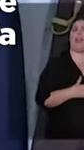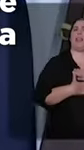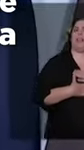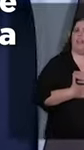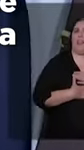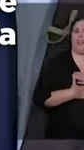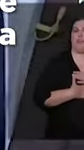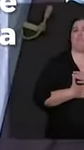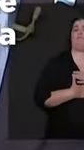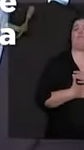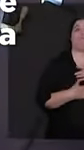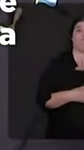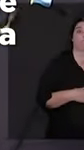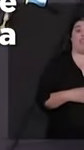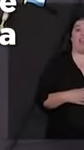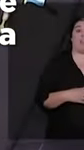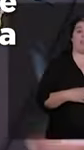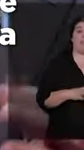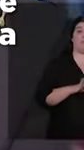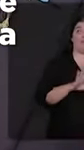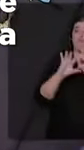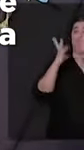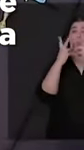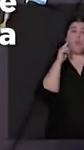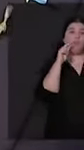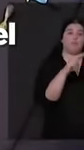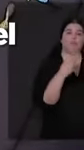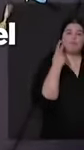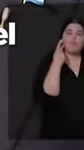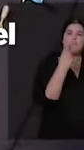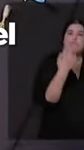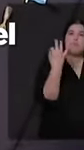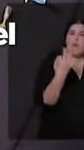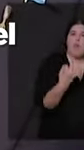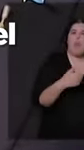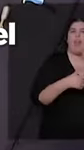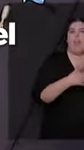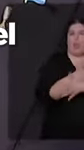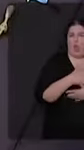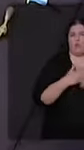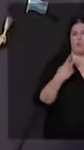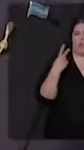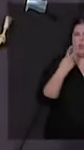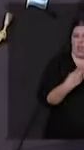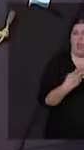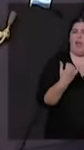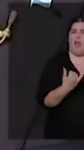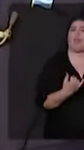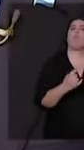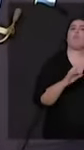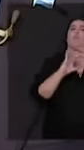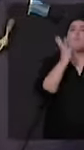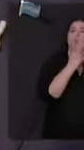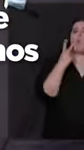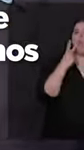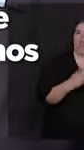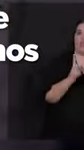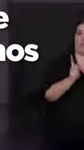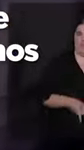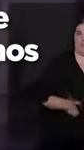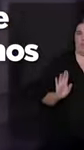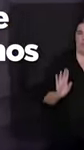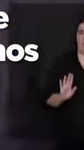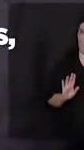no solamente le reconocen en la región sino que le reconocen en el mundo hasta el punto que presid